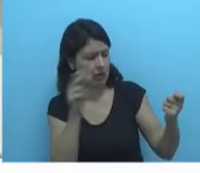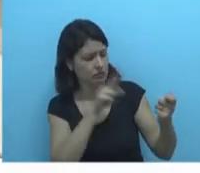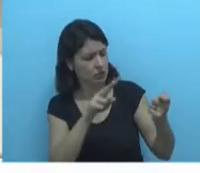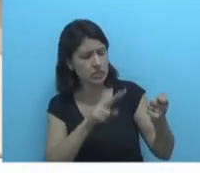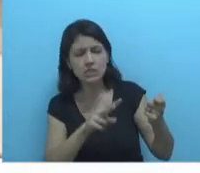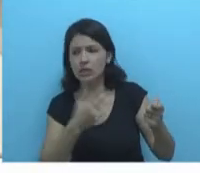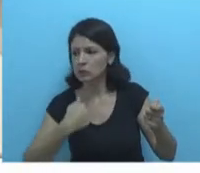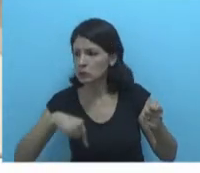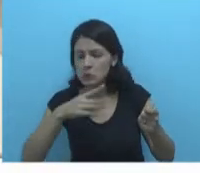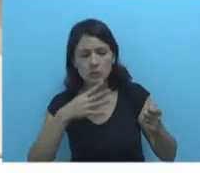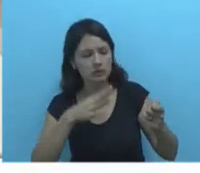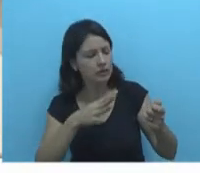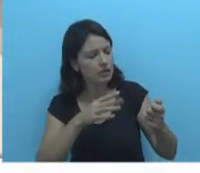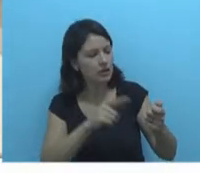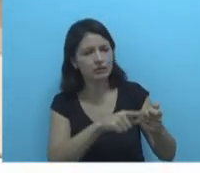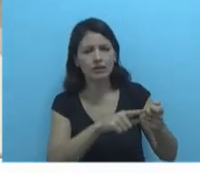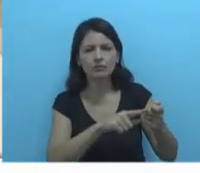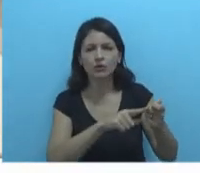en nuestro país.